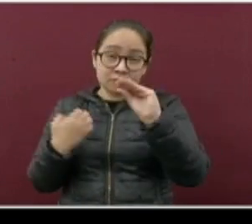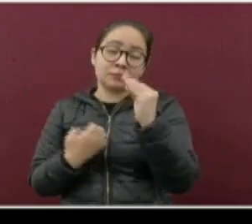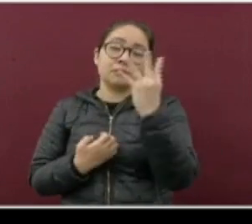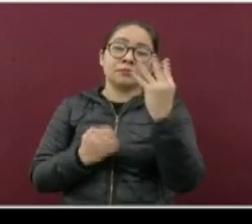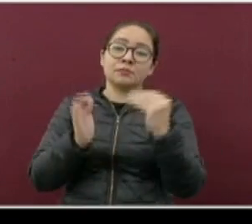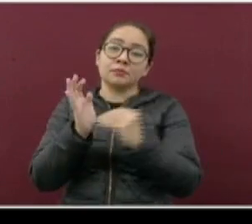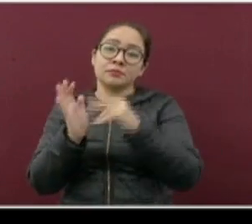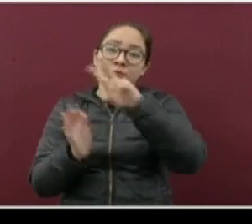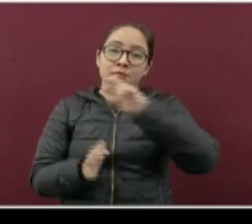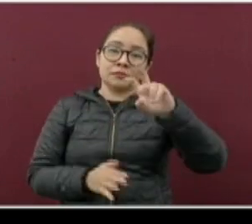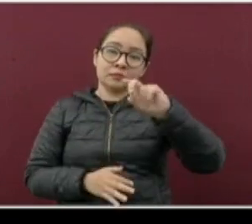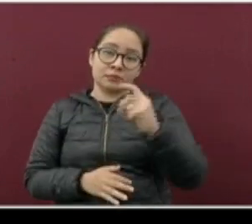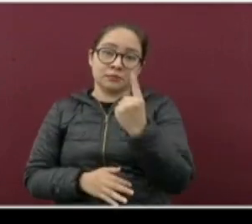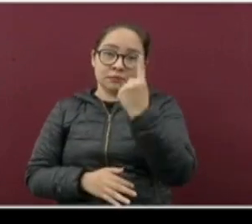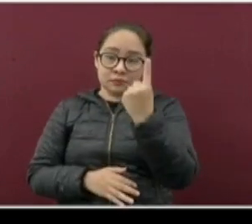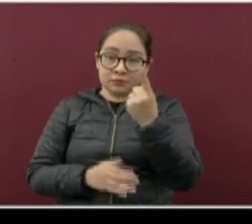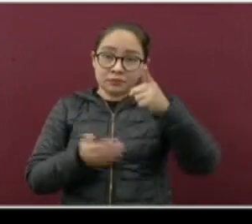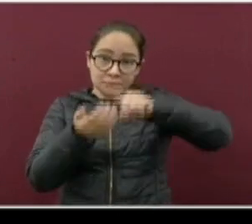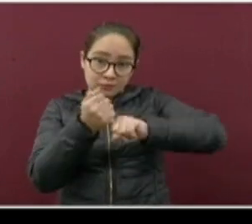94.231. De ellos,